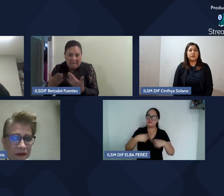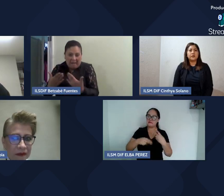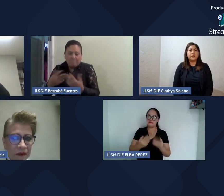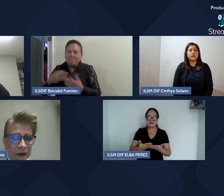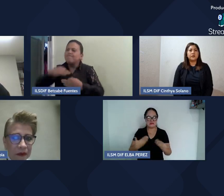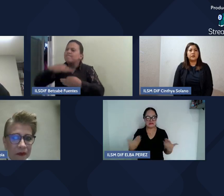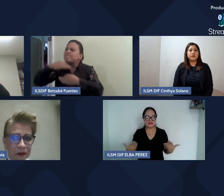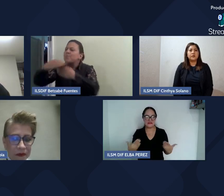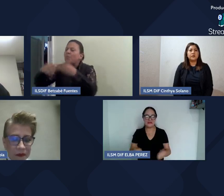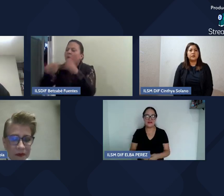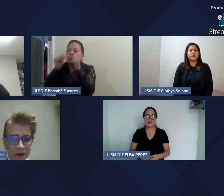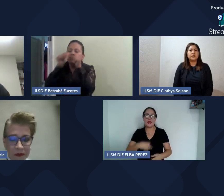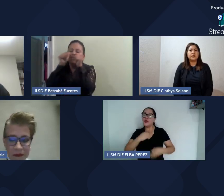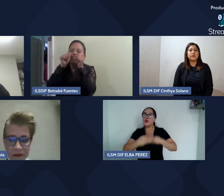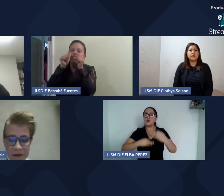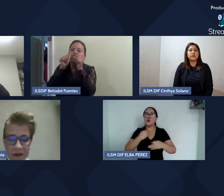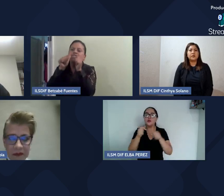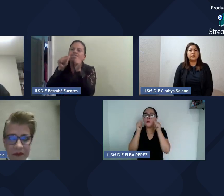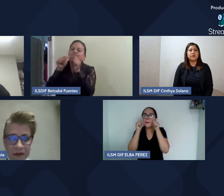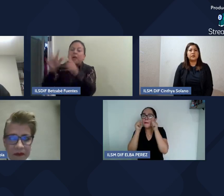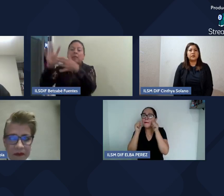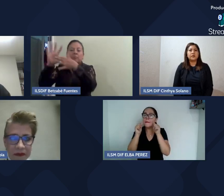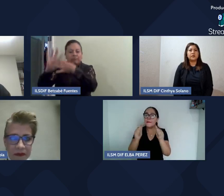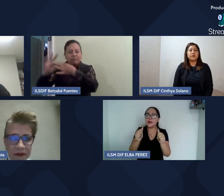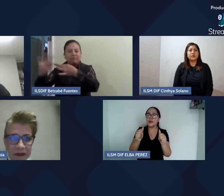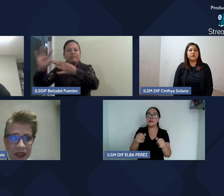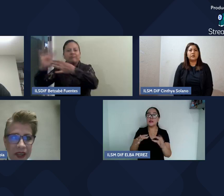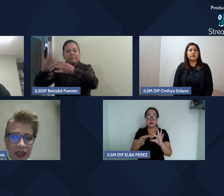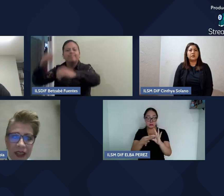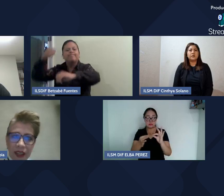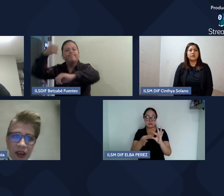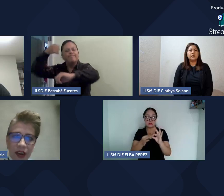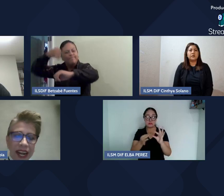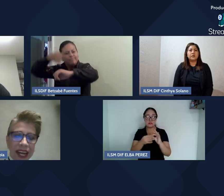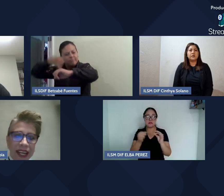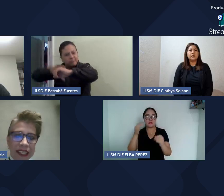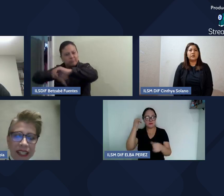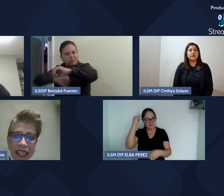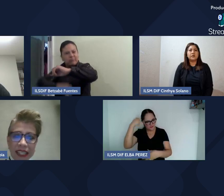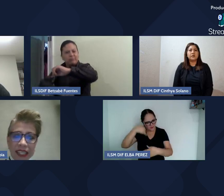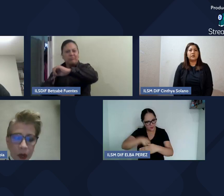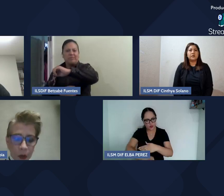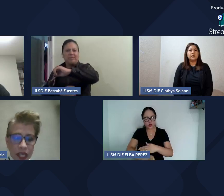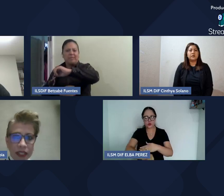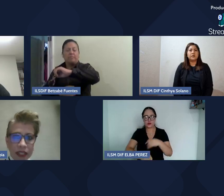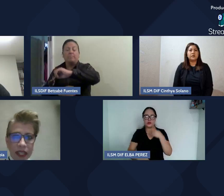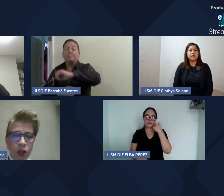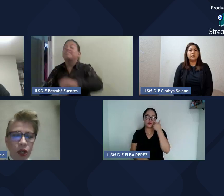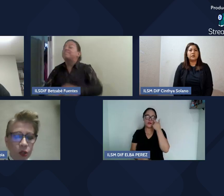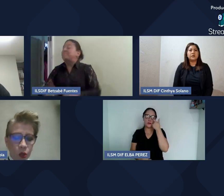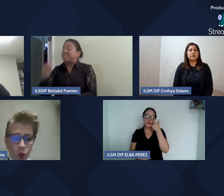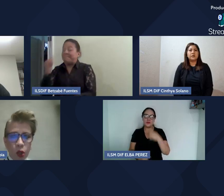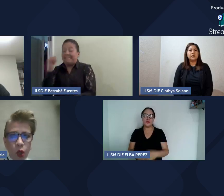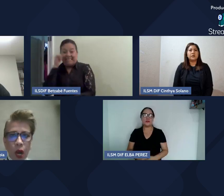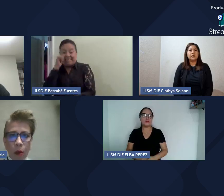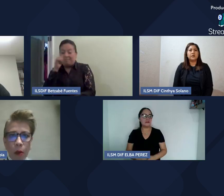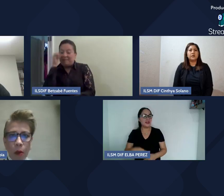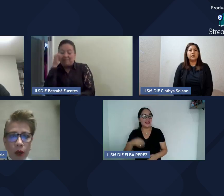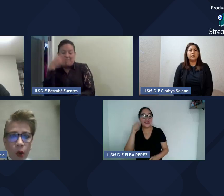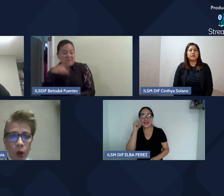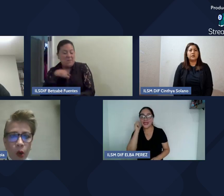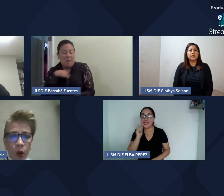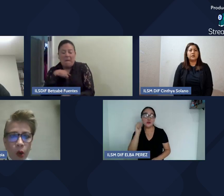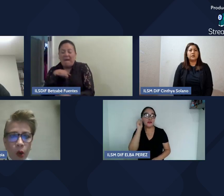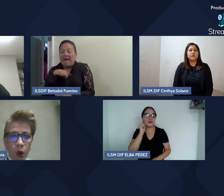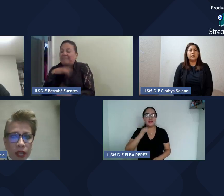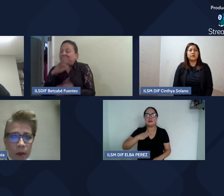escuchar sobre este tema tan importante. La agradecida siempre voy a ser yo. Es un gusto colaborar con